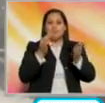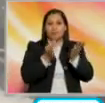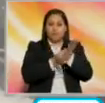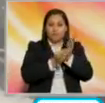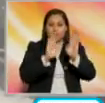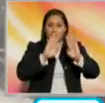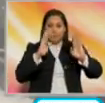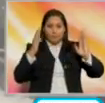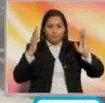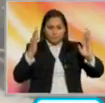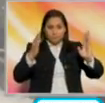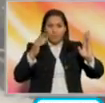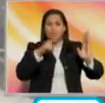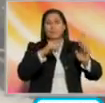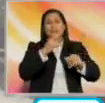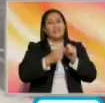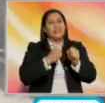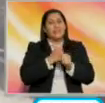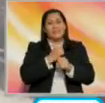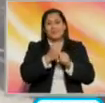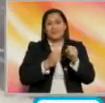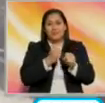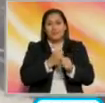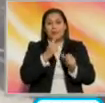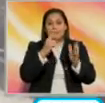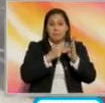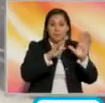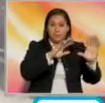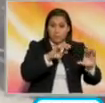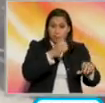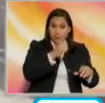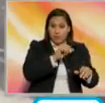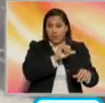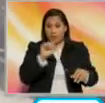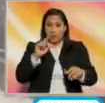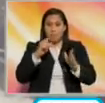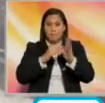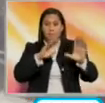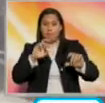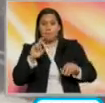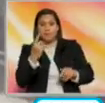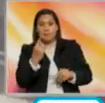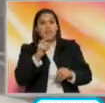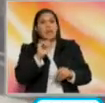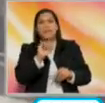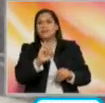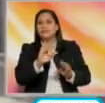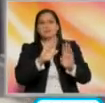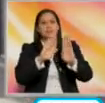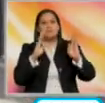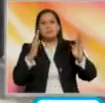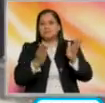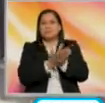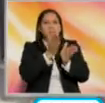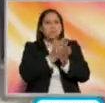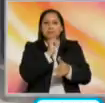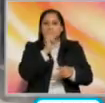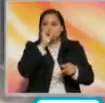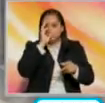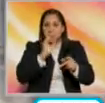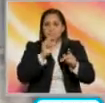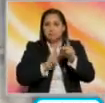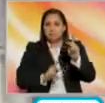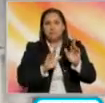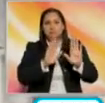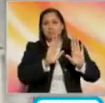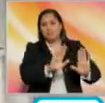estanquillos que se ponen ahí durante años, después de 1911 hasta 1931, así se mantuvo, porque pues estaba la construcción y eran